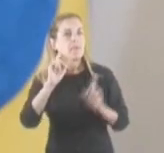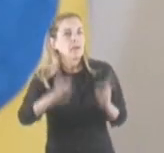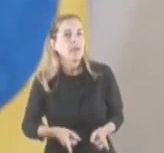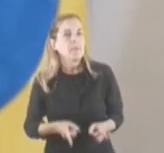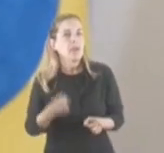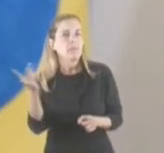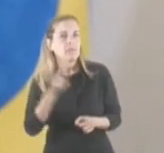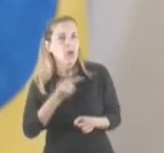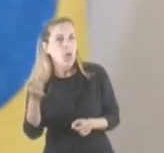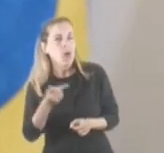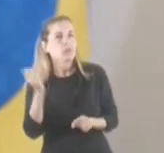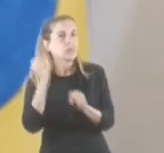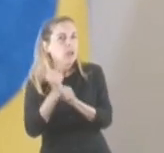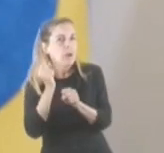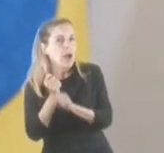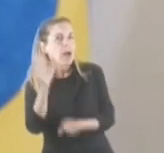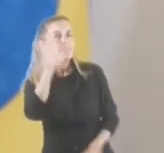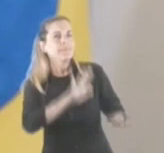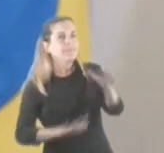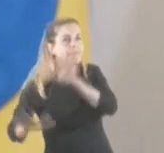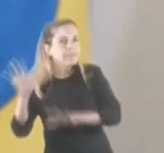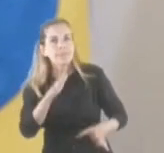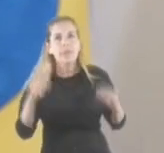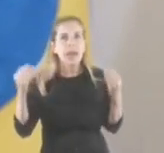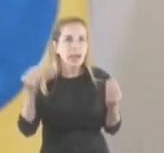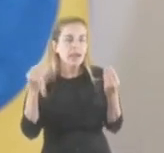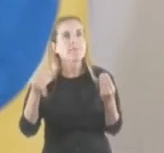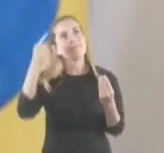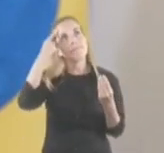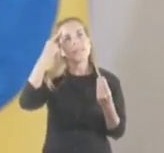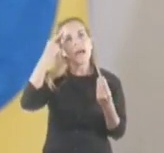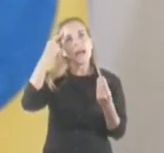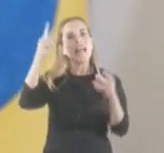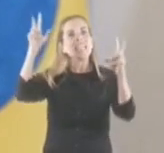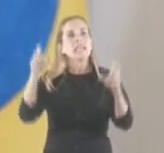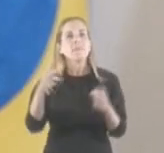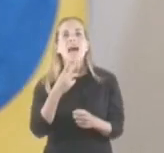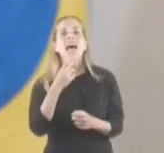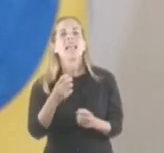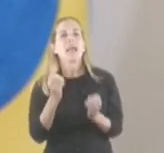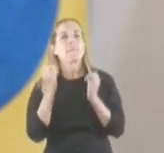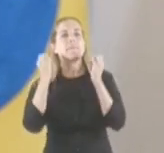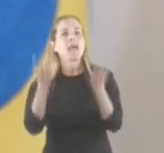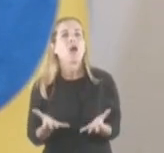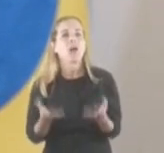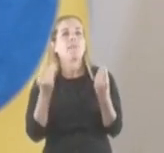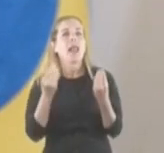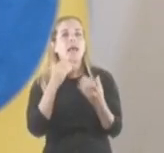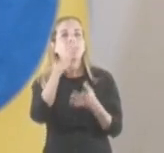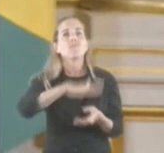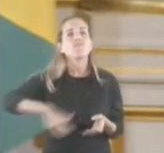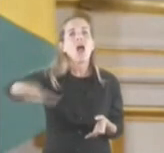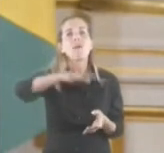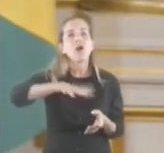también en organizar un entramado energético que garantice el desarrollo de nuestros pueblos.